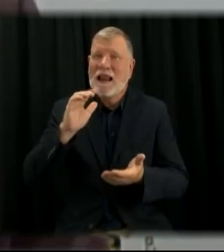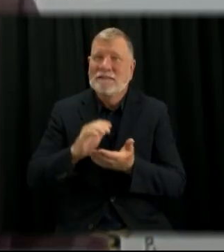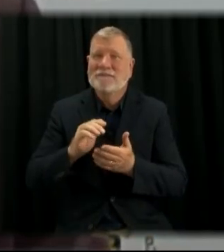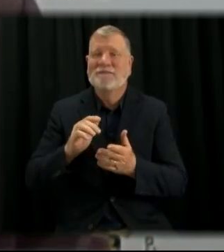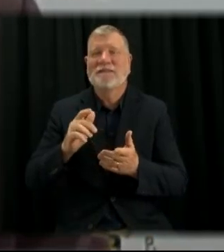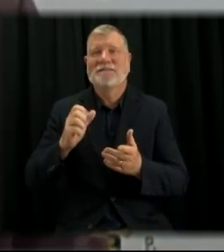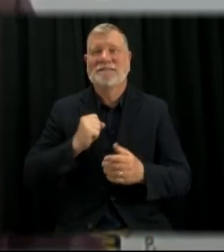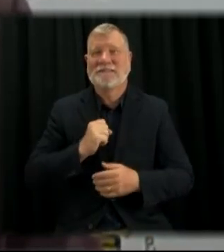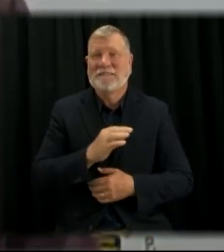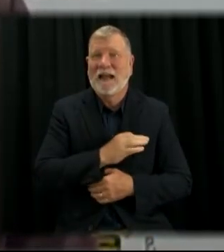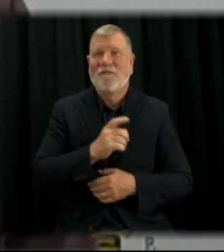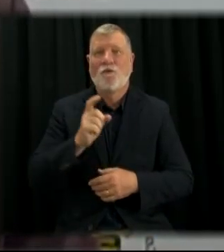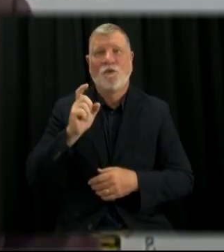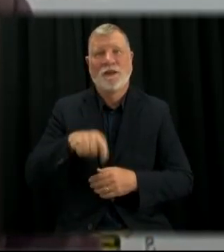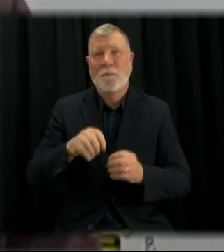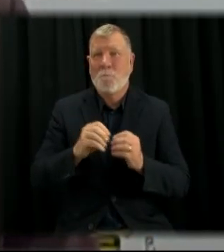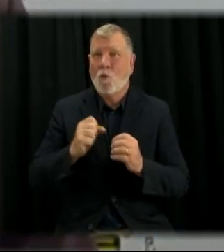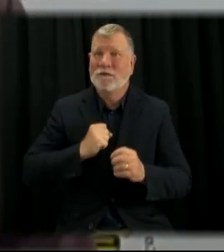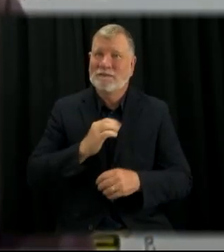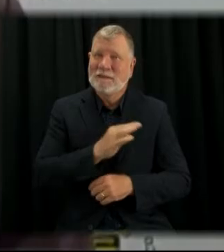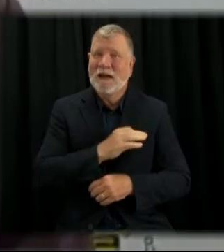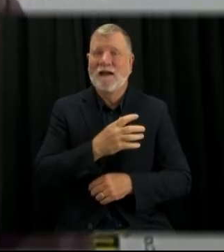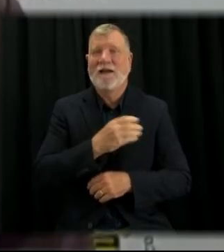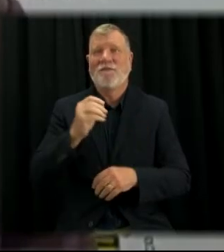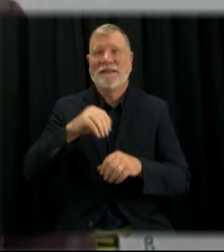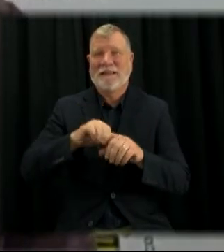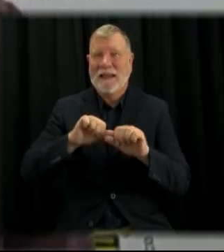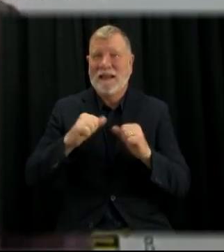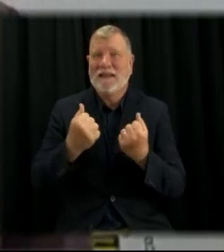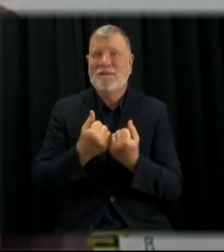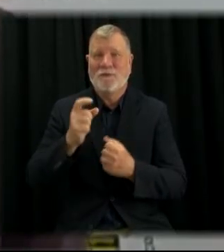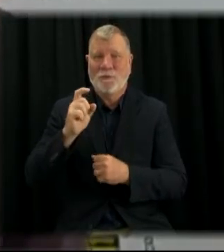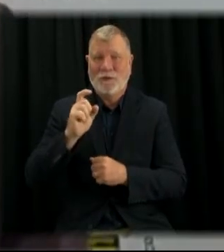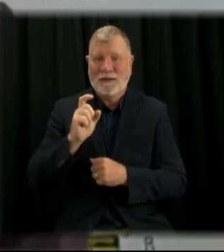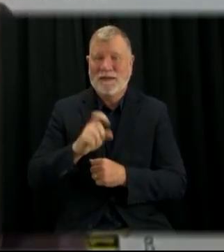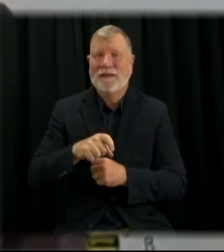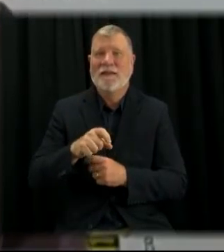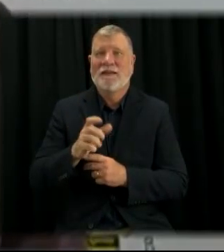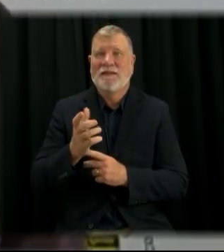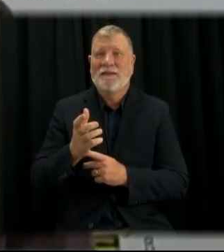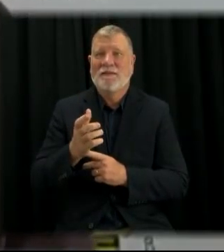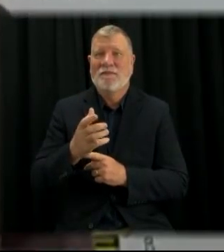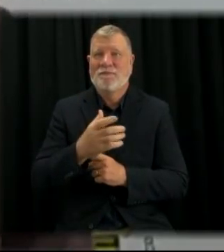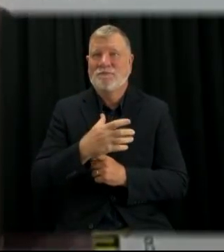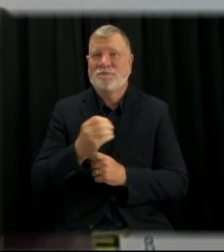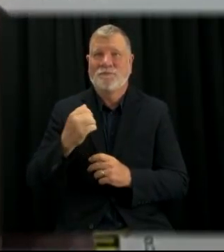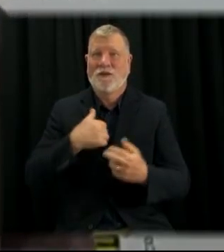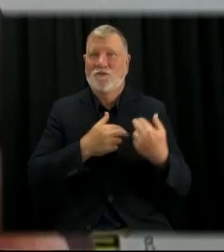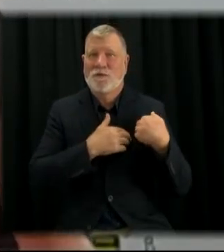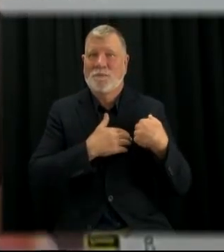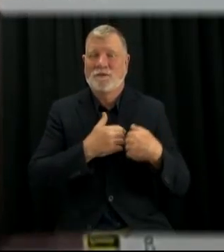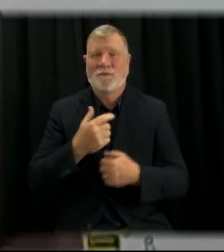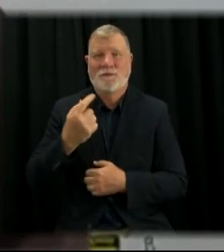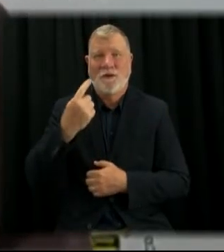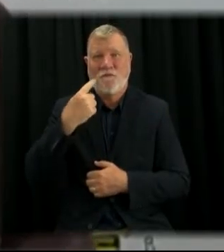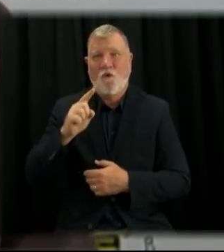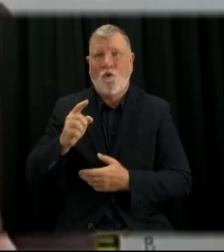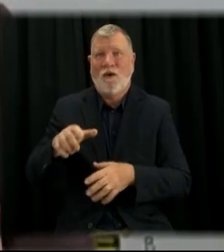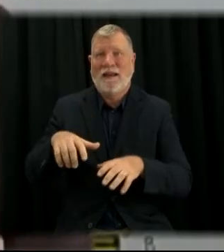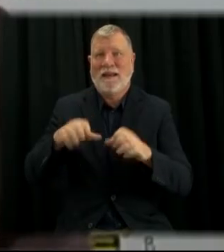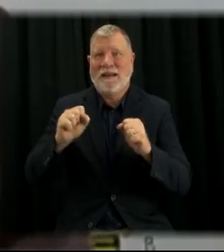poco personal en el área, en la contabilidad central y en las agencias a nivel de